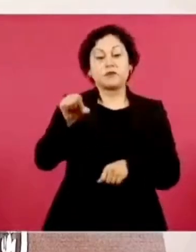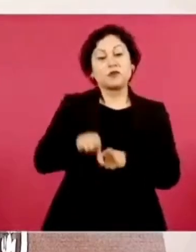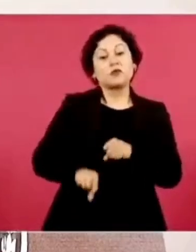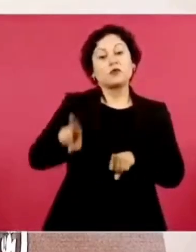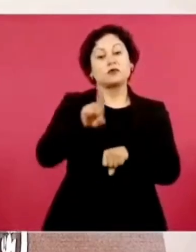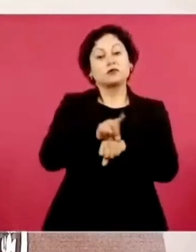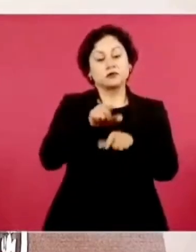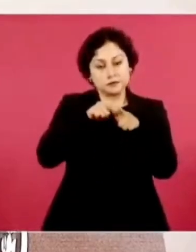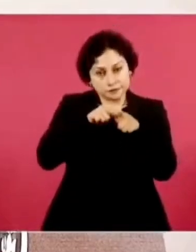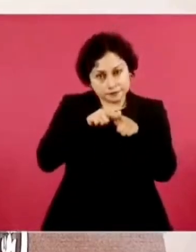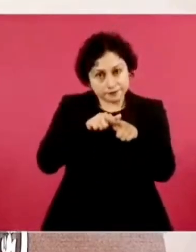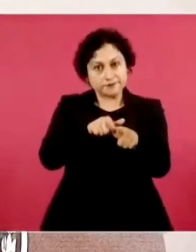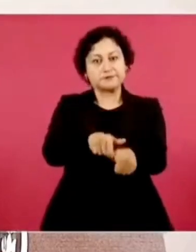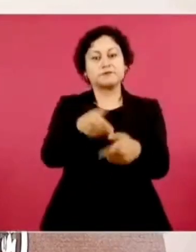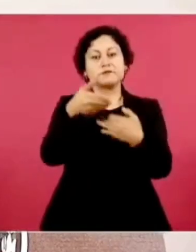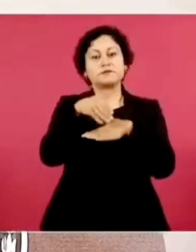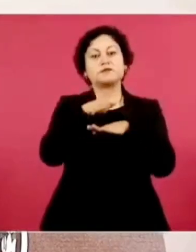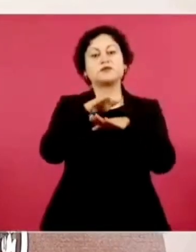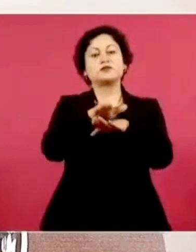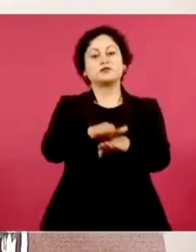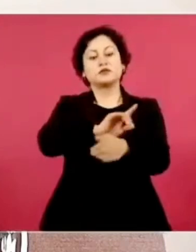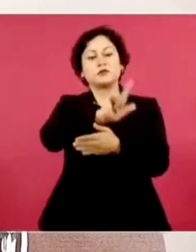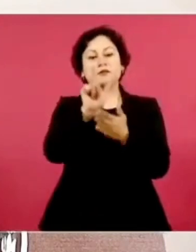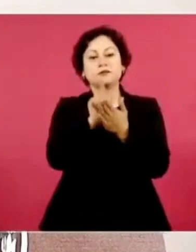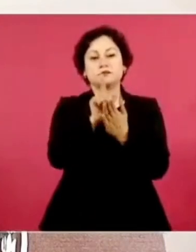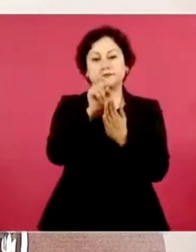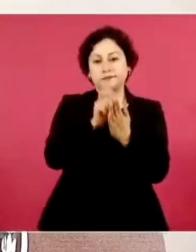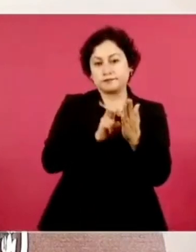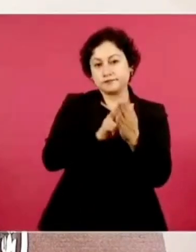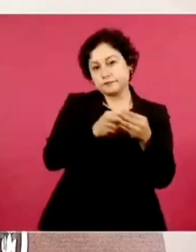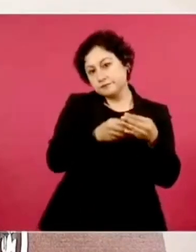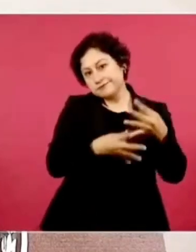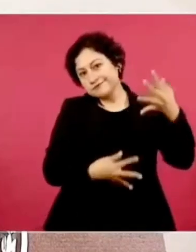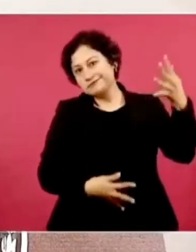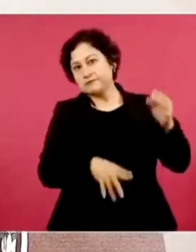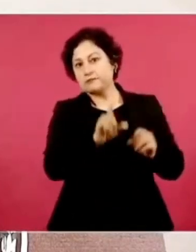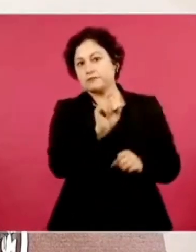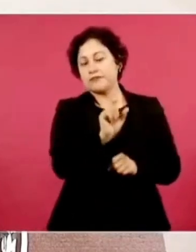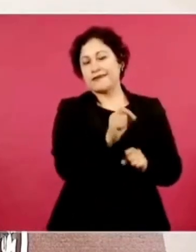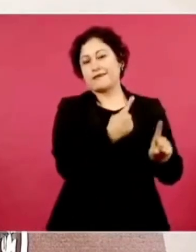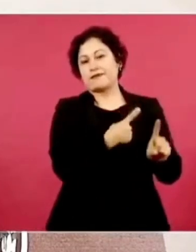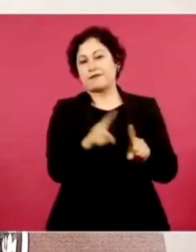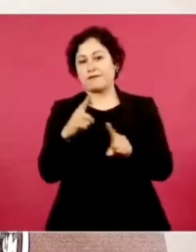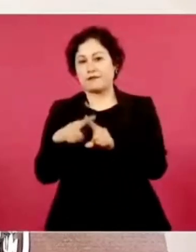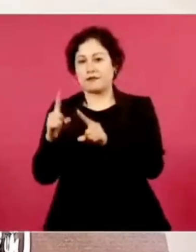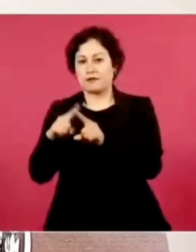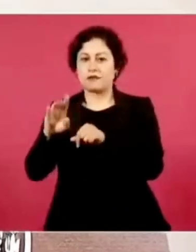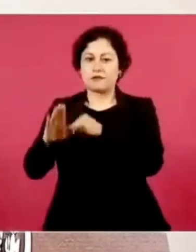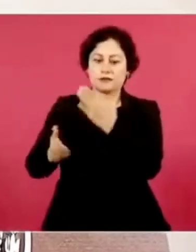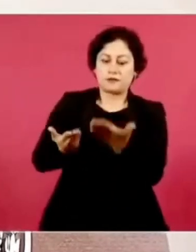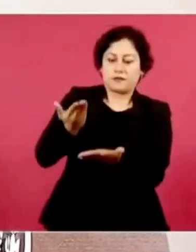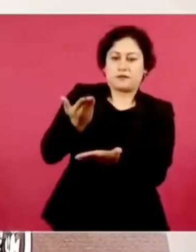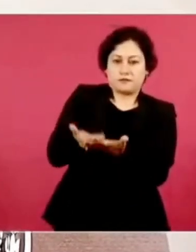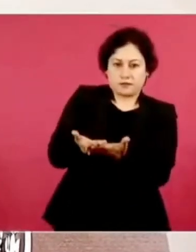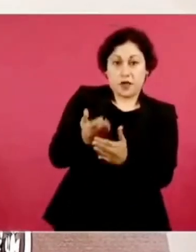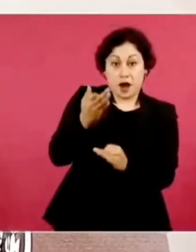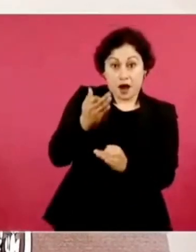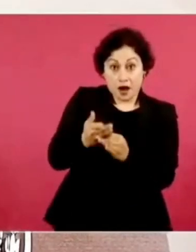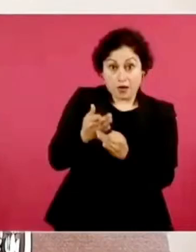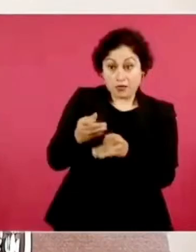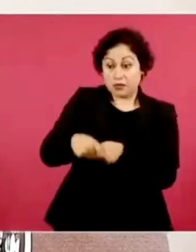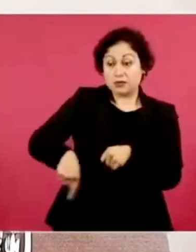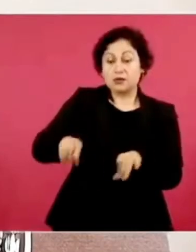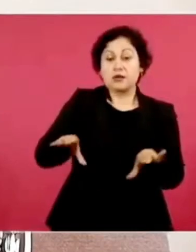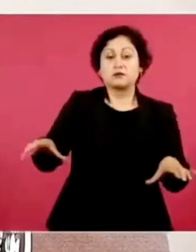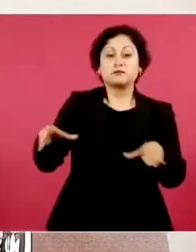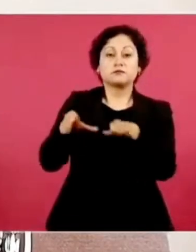la exposición de las 20 reformas constitucionales que se han planteado y que hoy se discuten en el Congreso